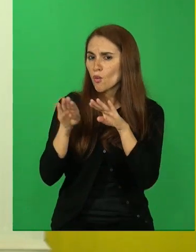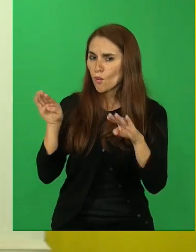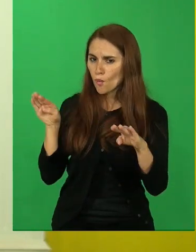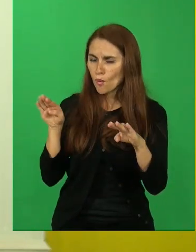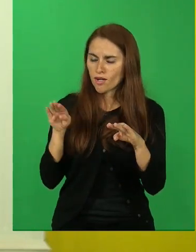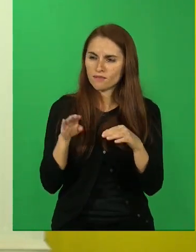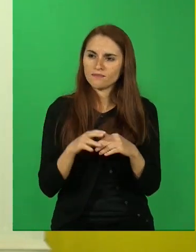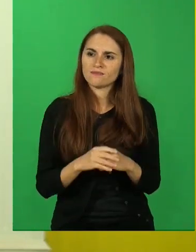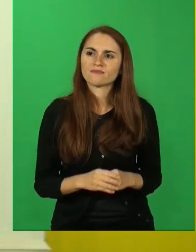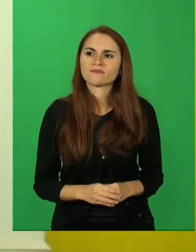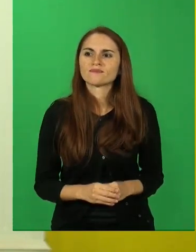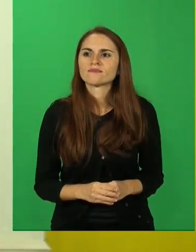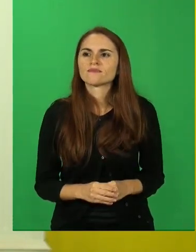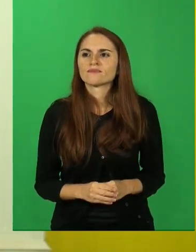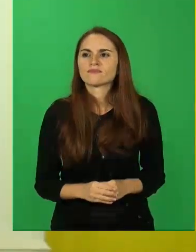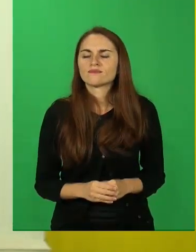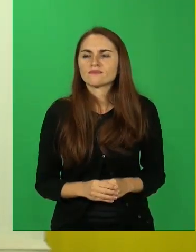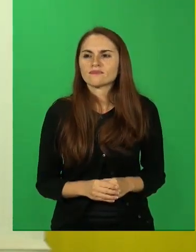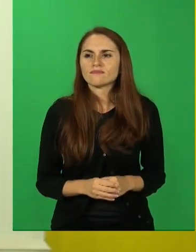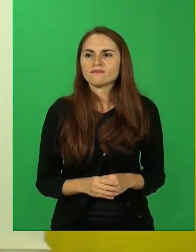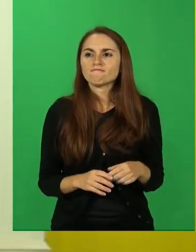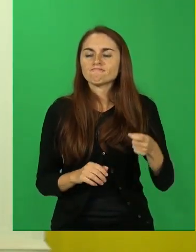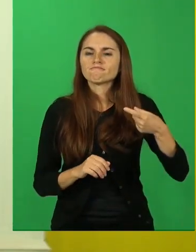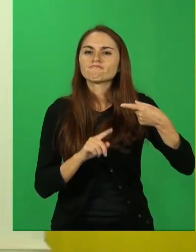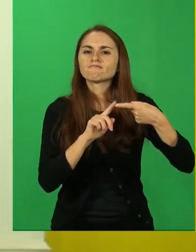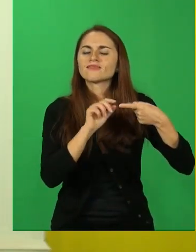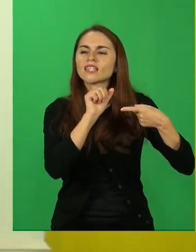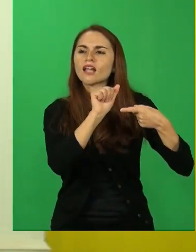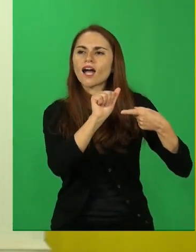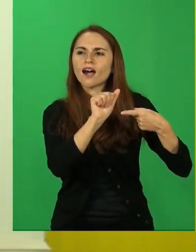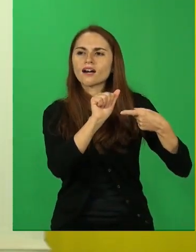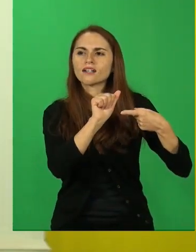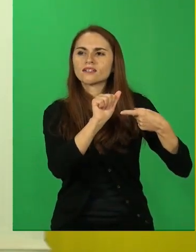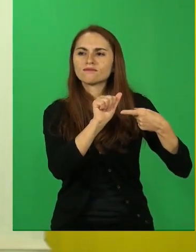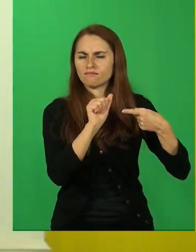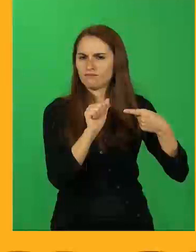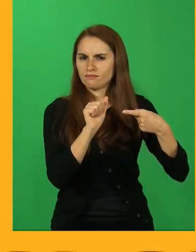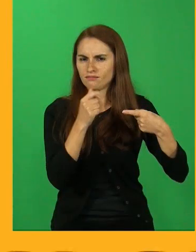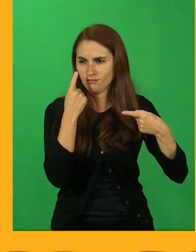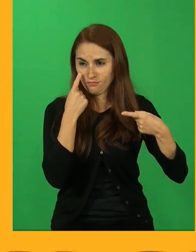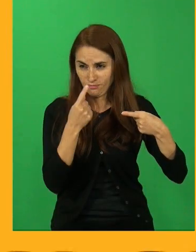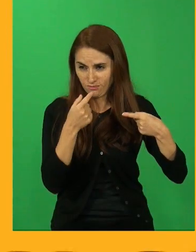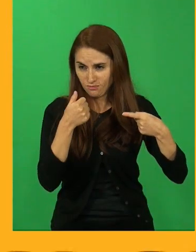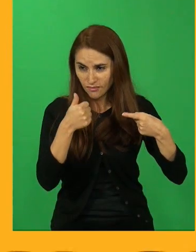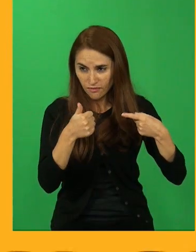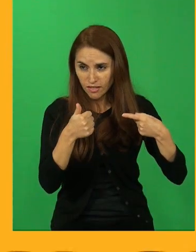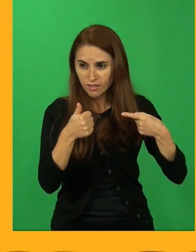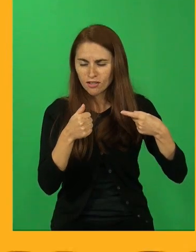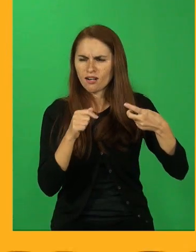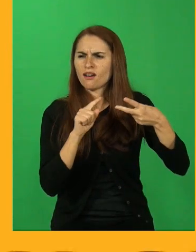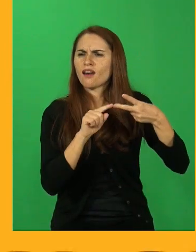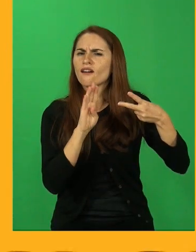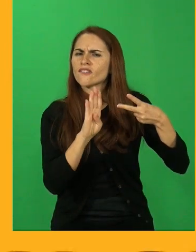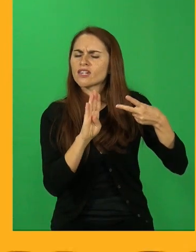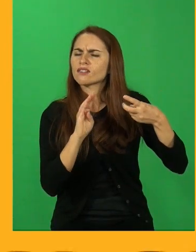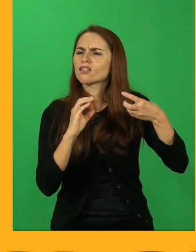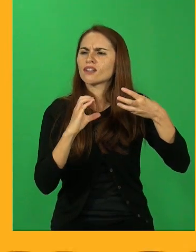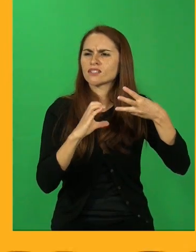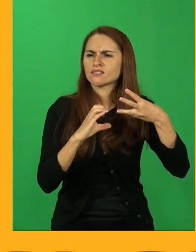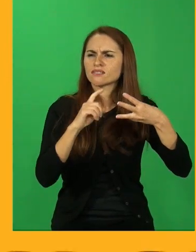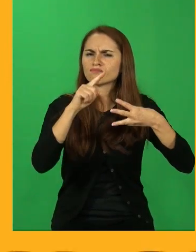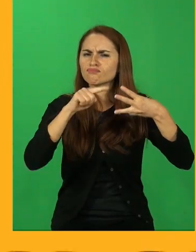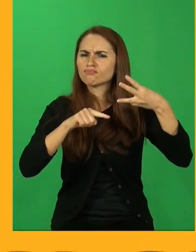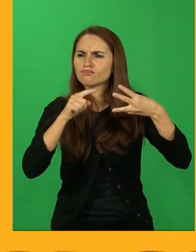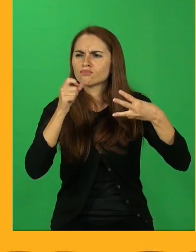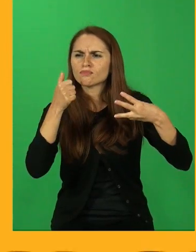fue correcto. Veamos la letra A. ¿Será la letra A? ¿Será la B o será la C?